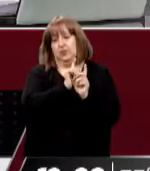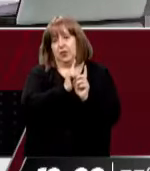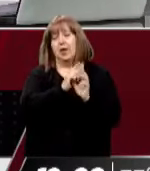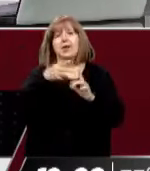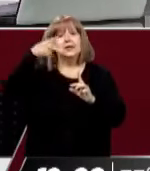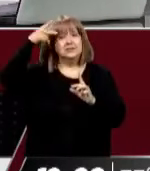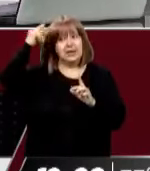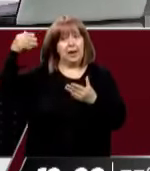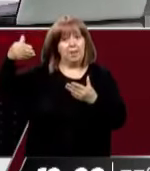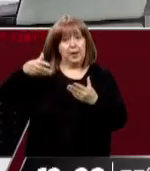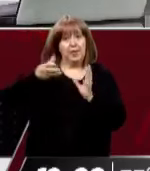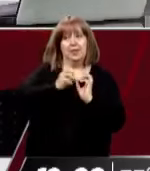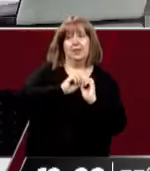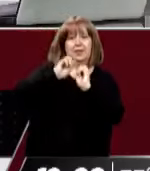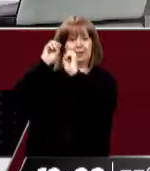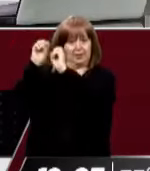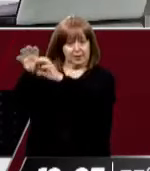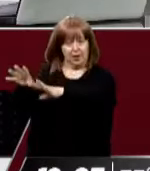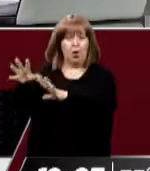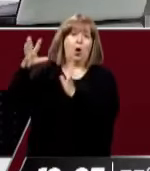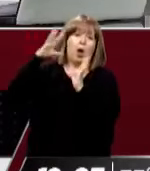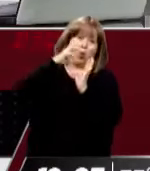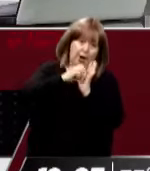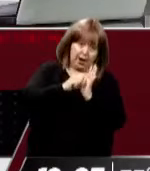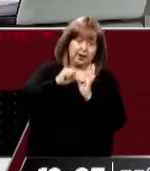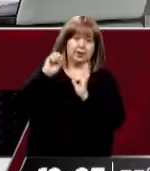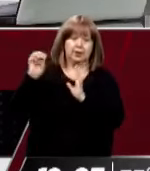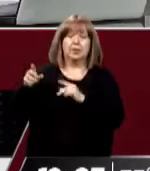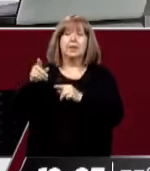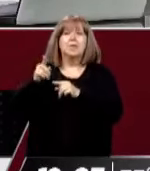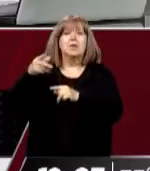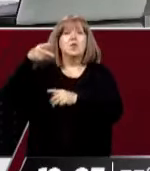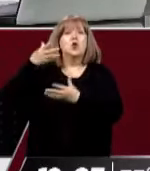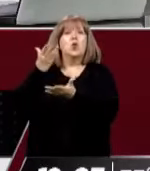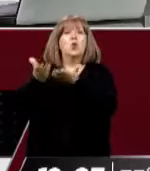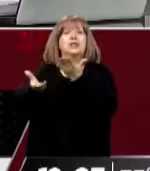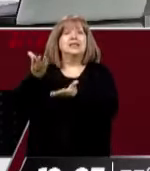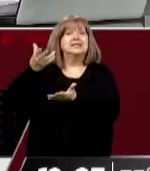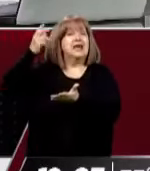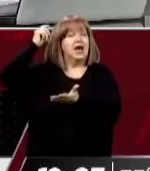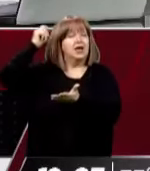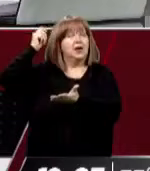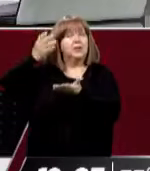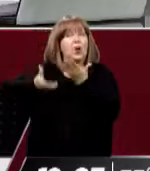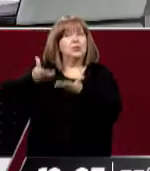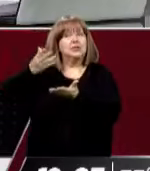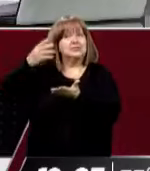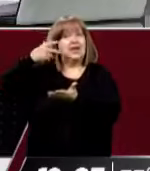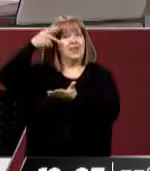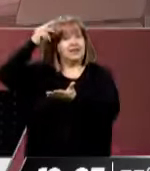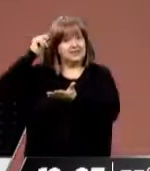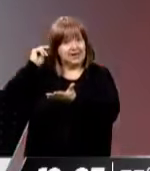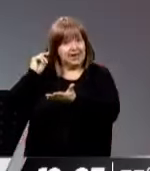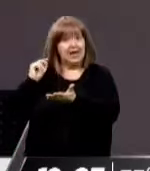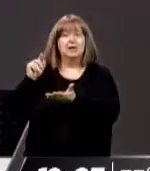¿no? Exactamente. Bueno, y tienen que ver una con la otra. Sí. La justicia chilena es la que lo reclama, emite un pedido internacional ante la suposición de que